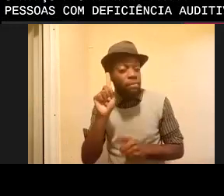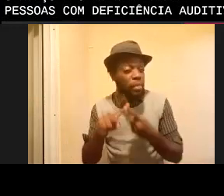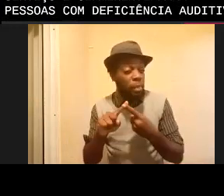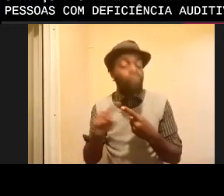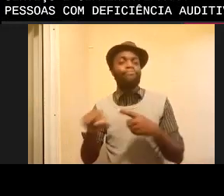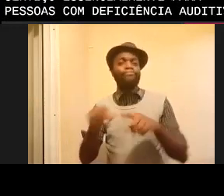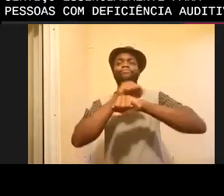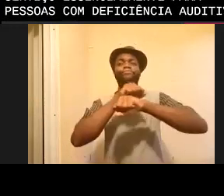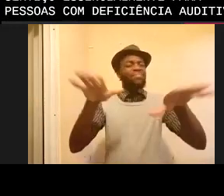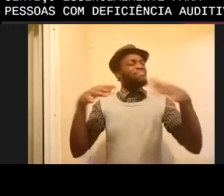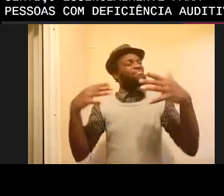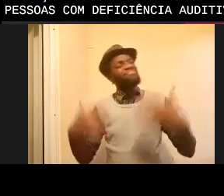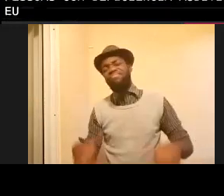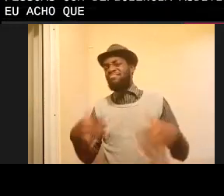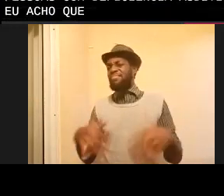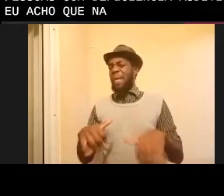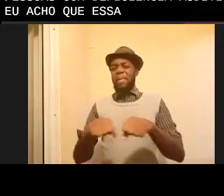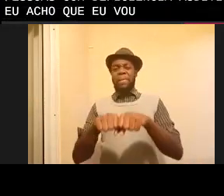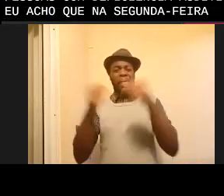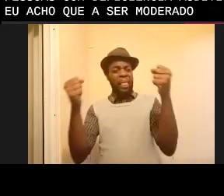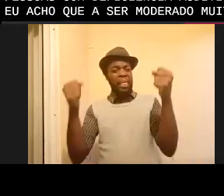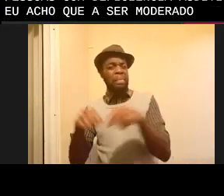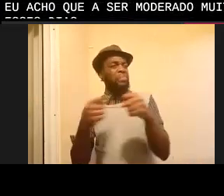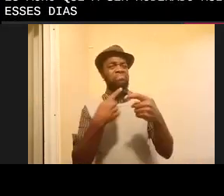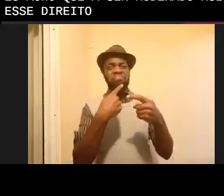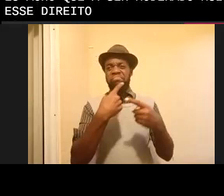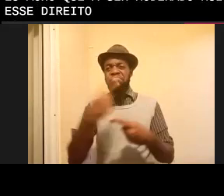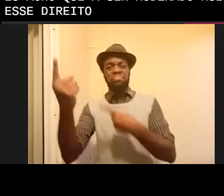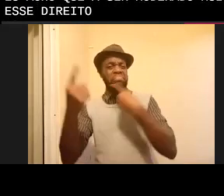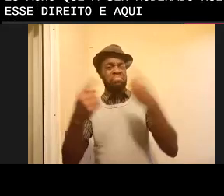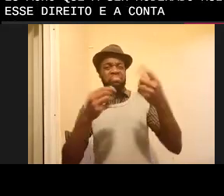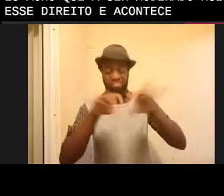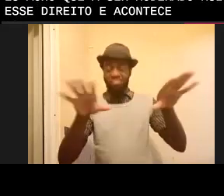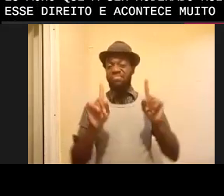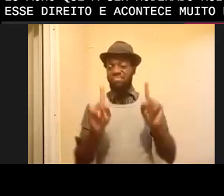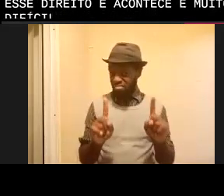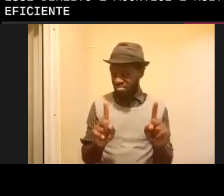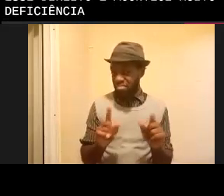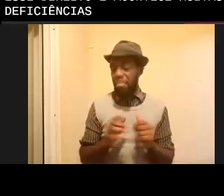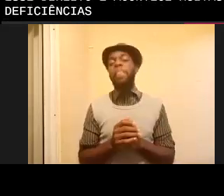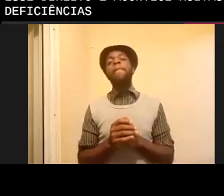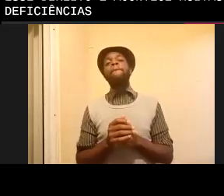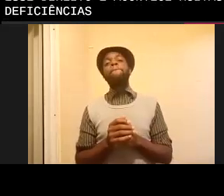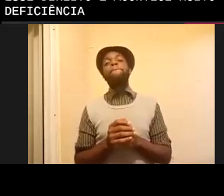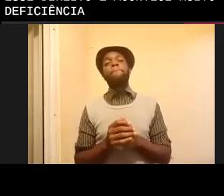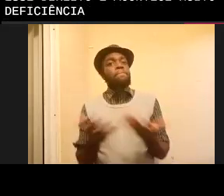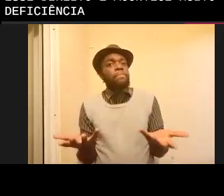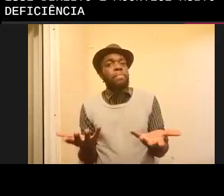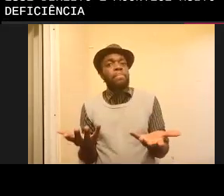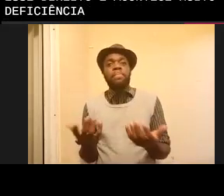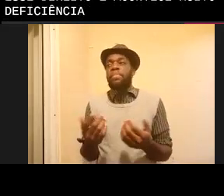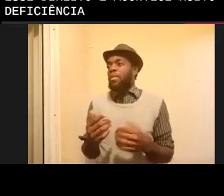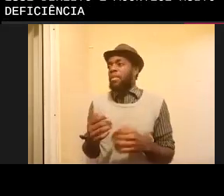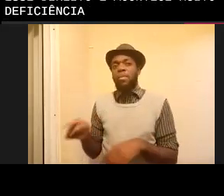vulnera mucho y se da muchísimo en la discapacidad, de cómo se propagan